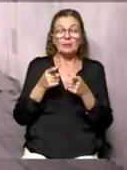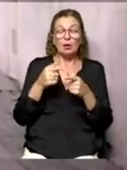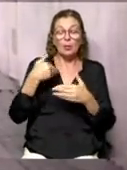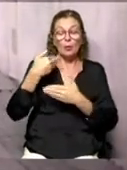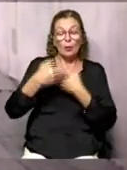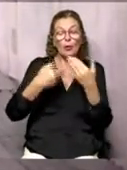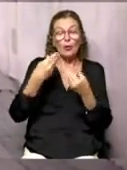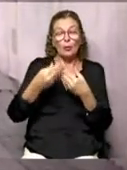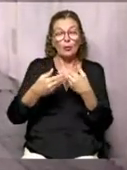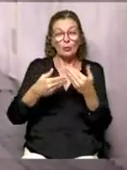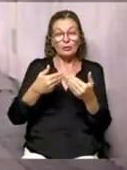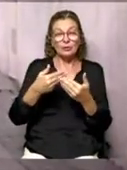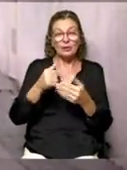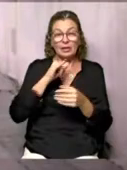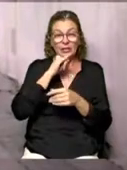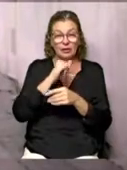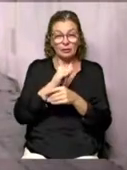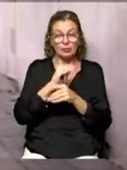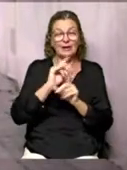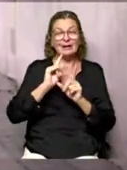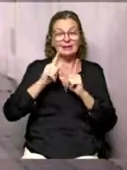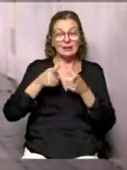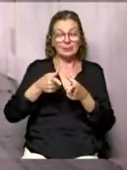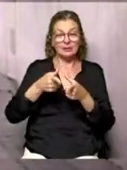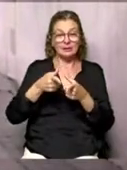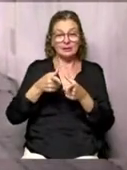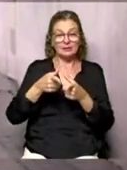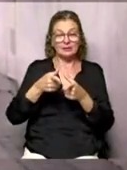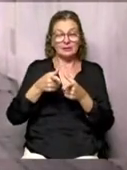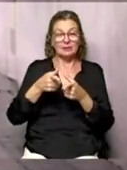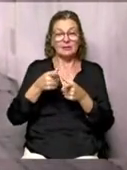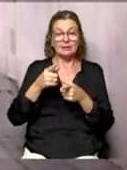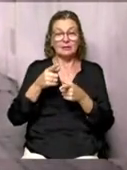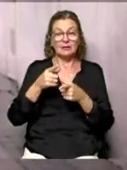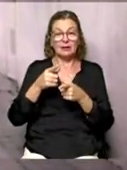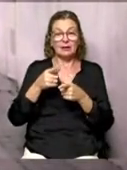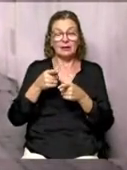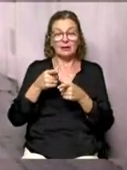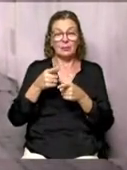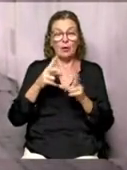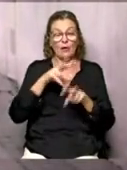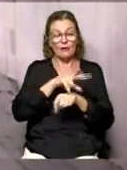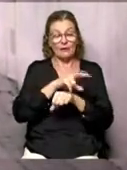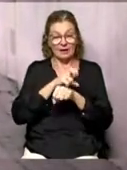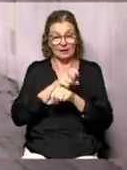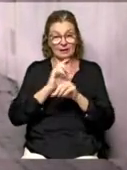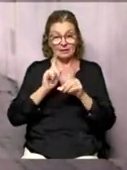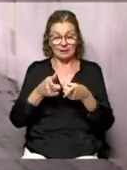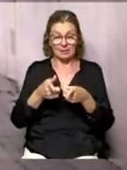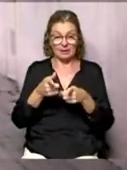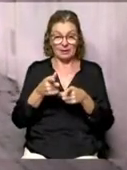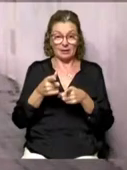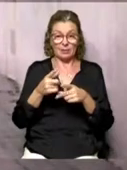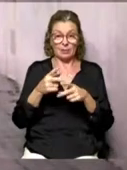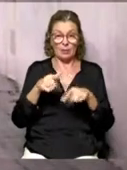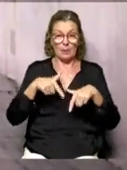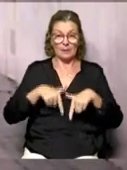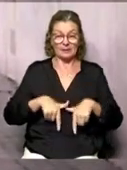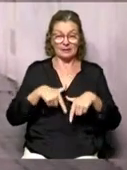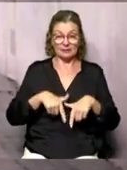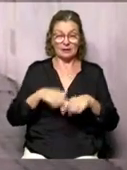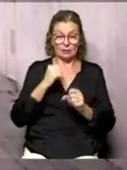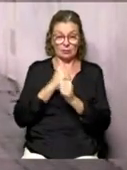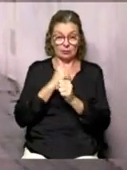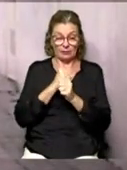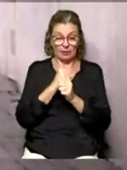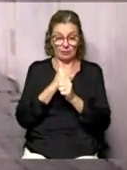continúa esta denuncia que también se está tratando a nivel de la Fiscalía y también ante el Ministerio de